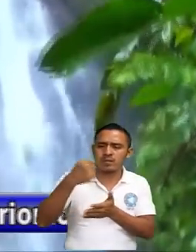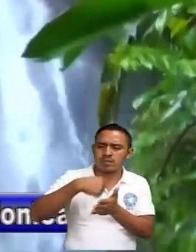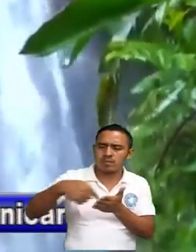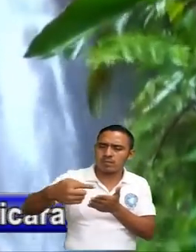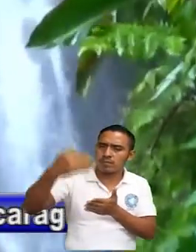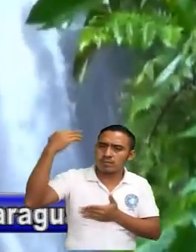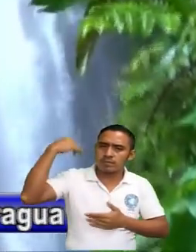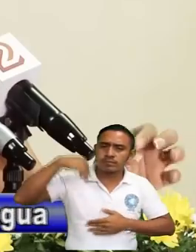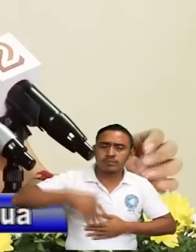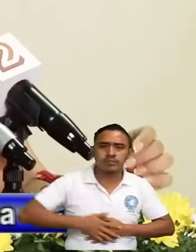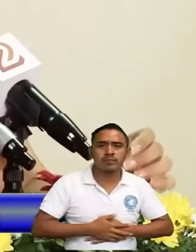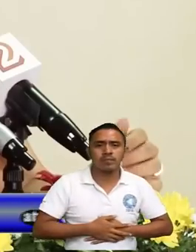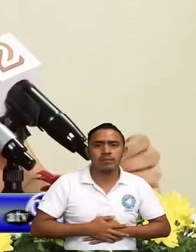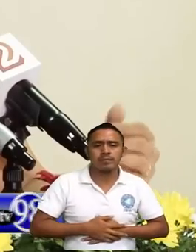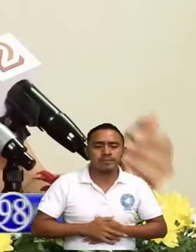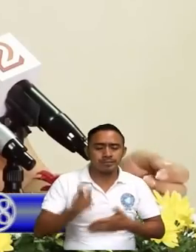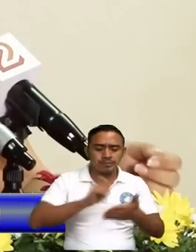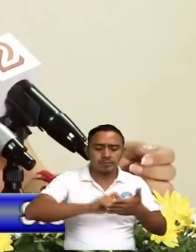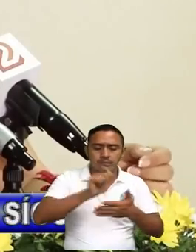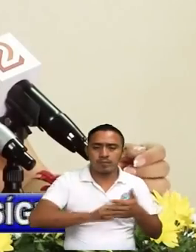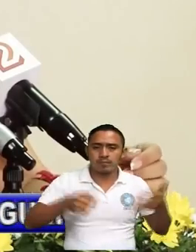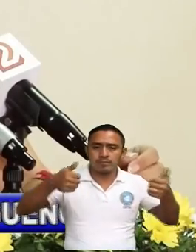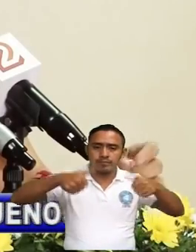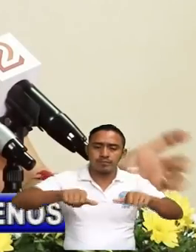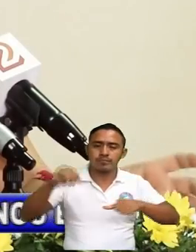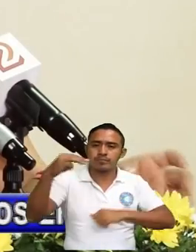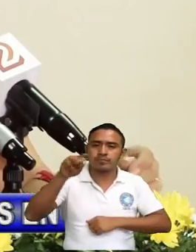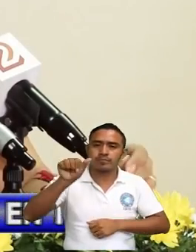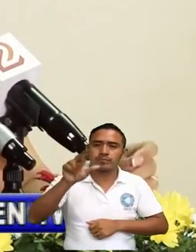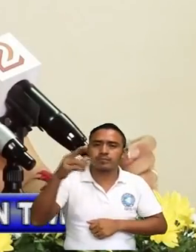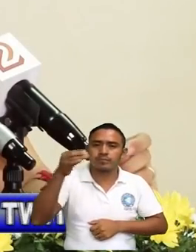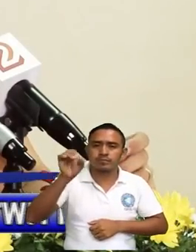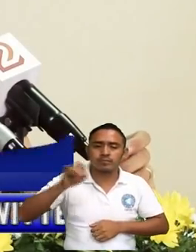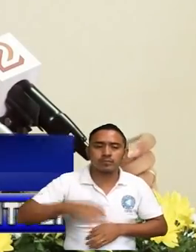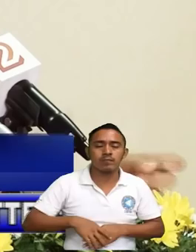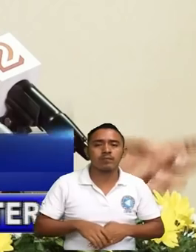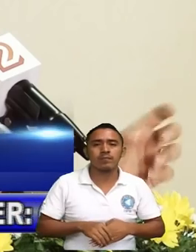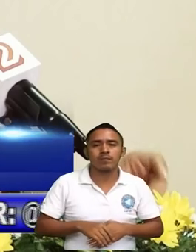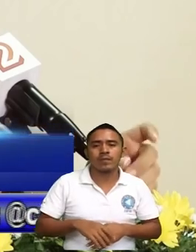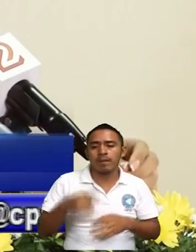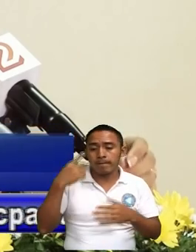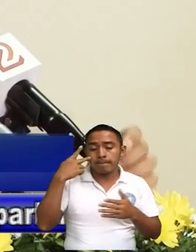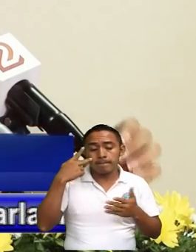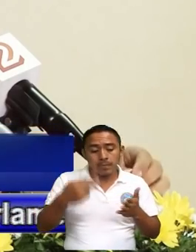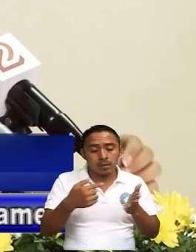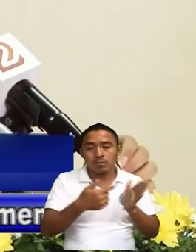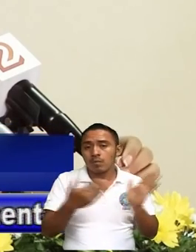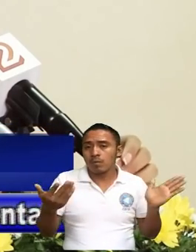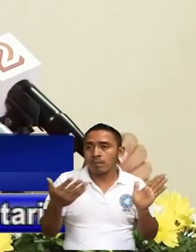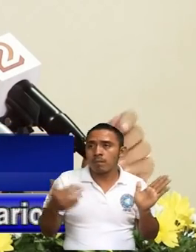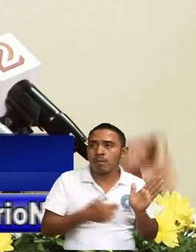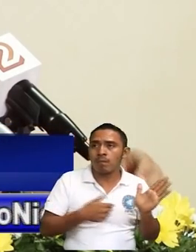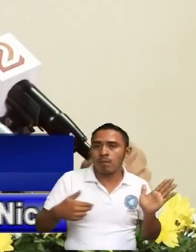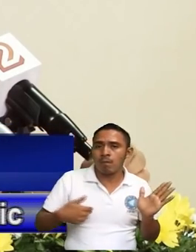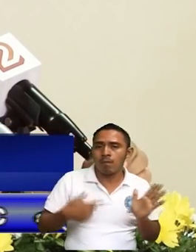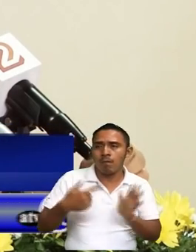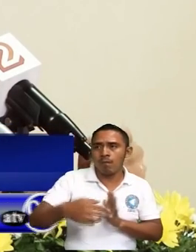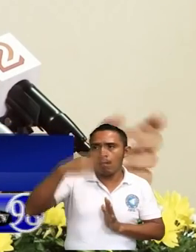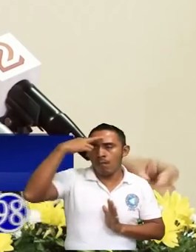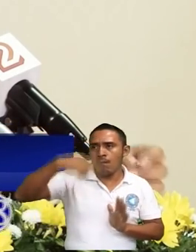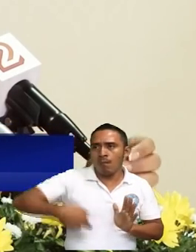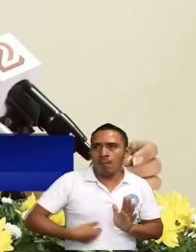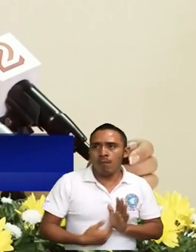pasada. Firmamos un convenio marco donde se reconoce una vez más esa